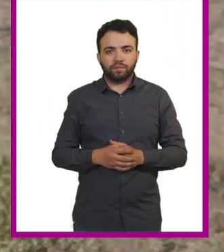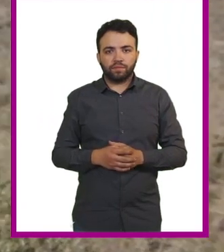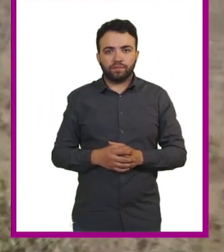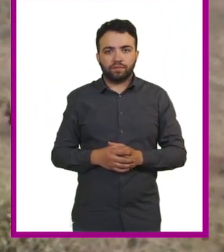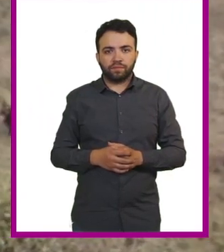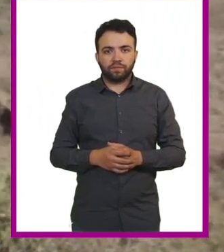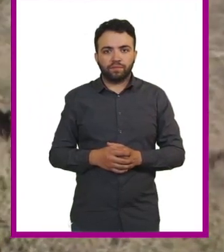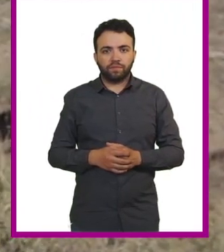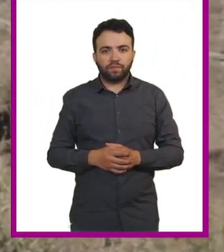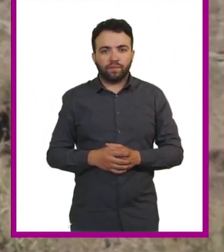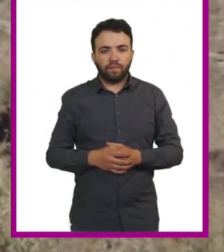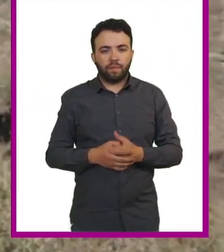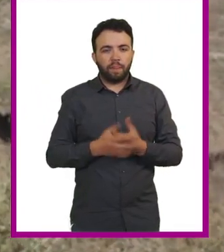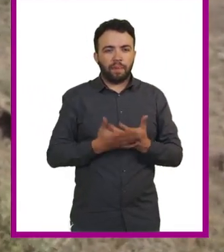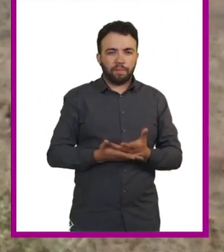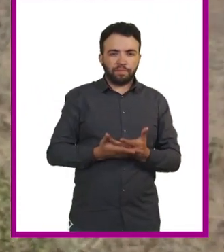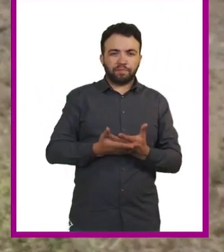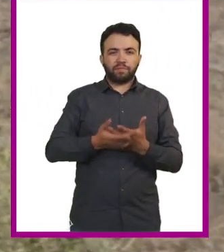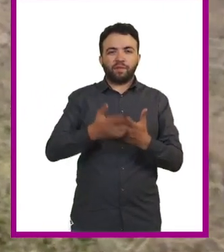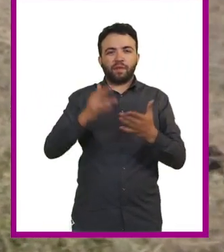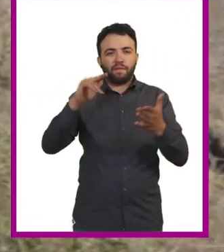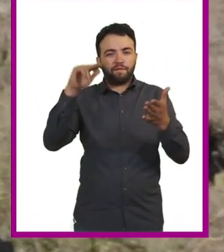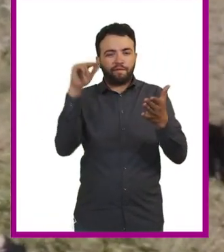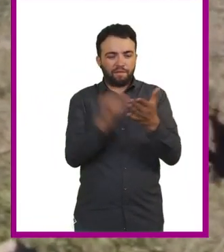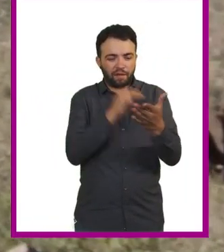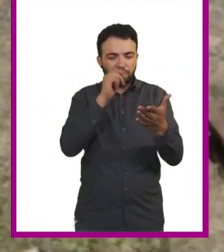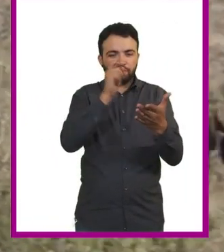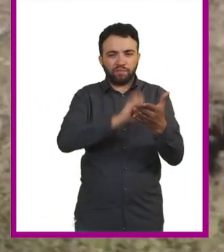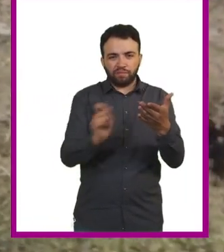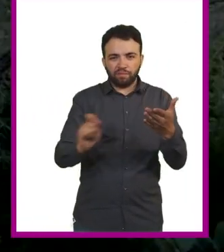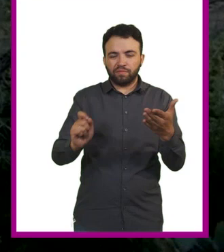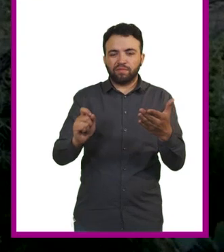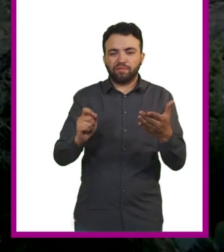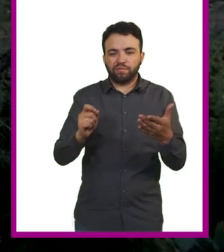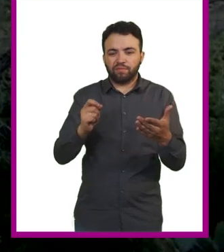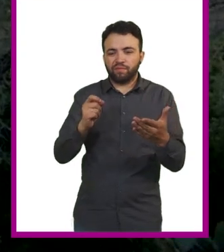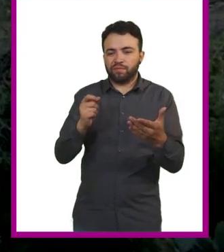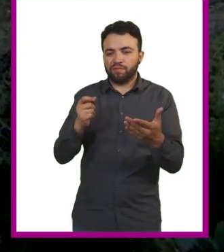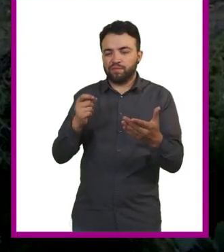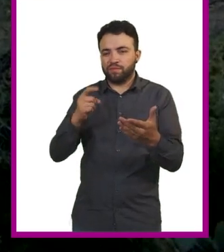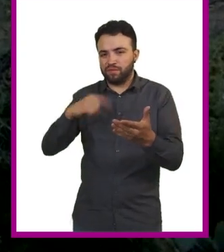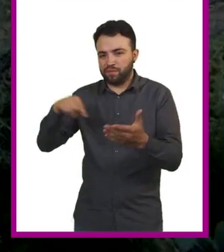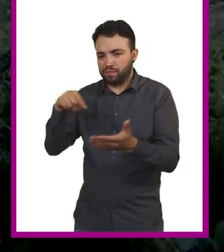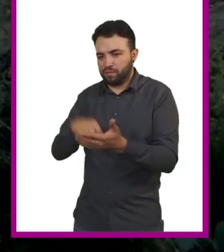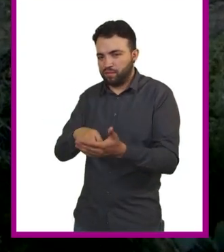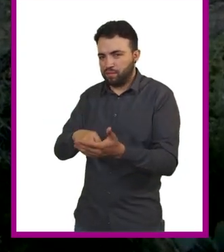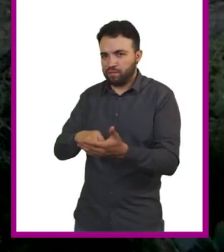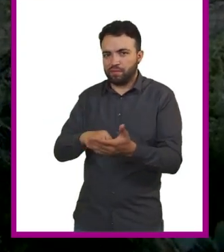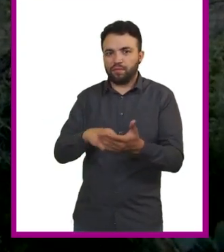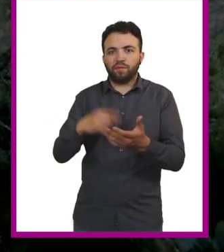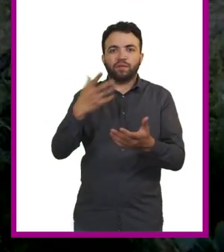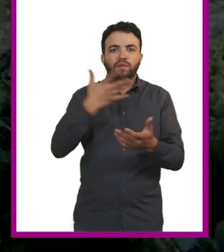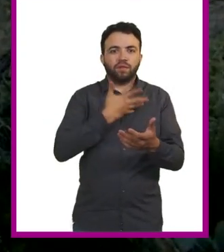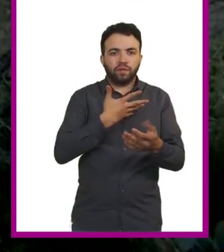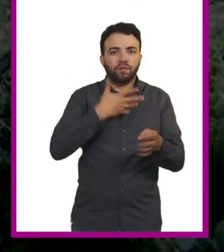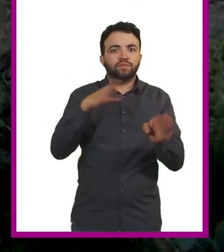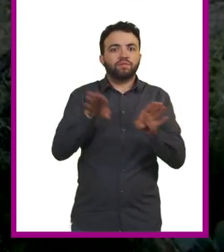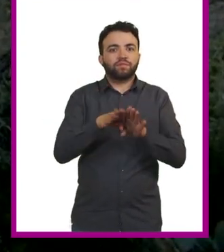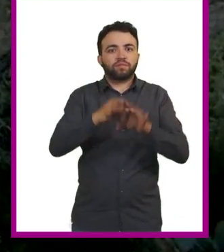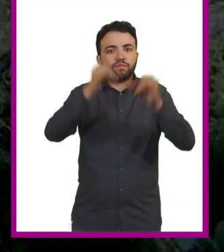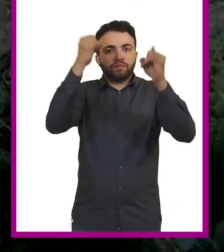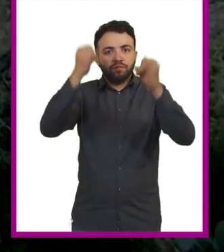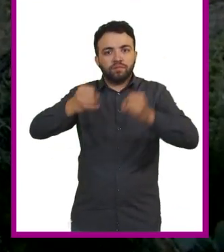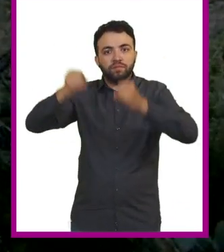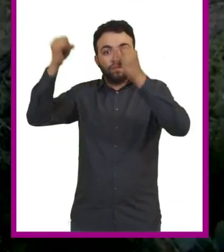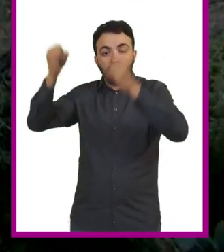Más que una firma, los estudios de arqueología en la región nos han permitido definir que los grupos que hicieron